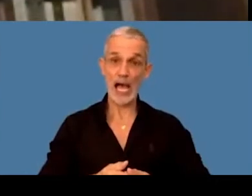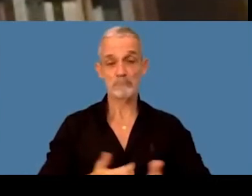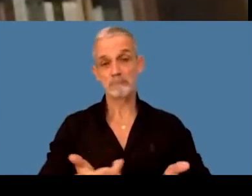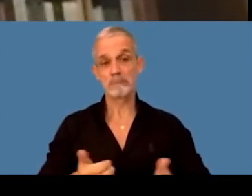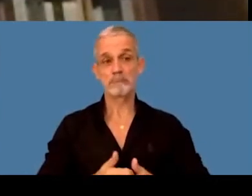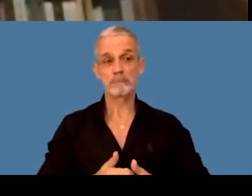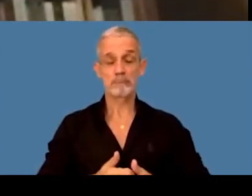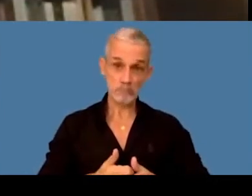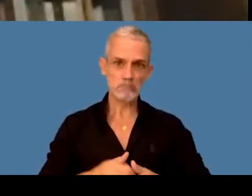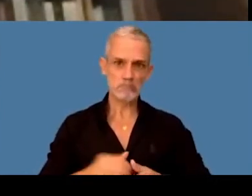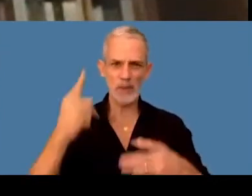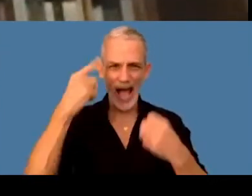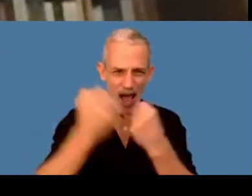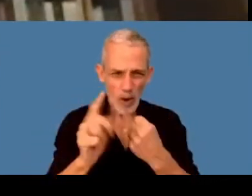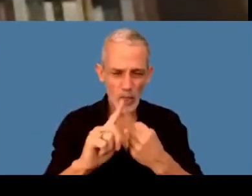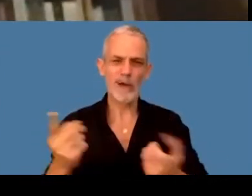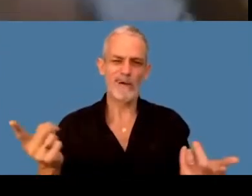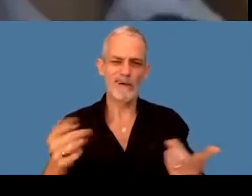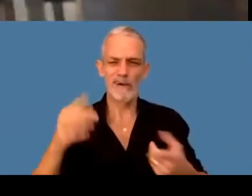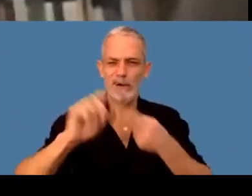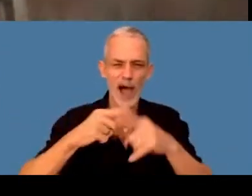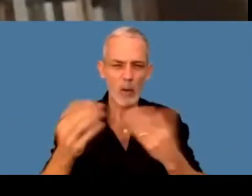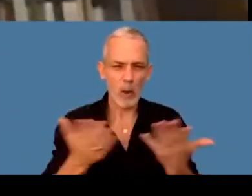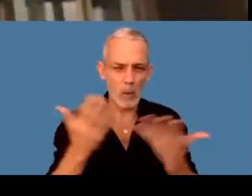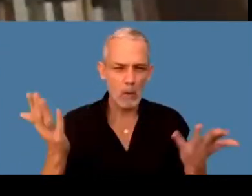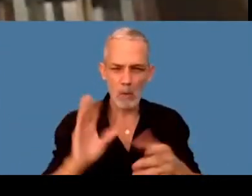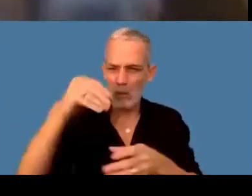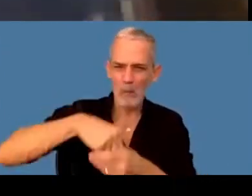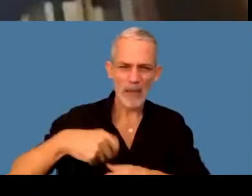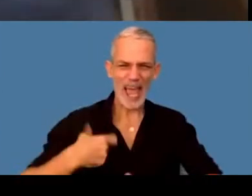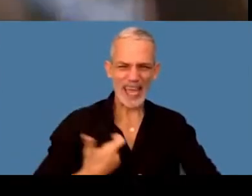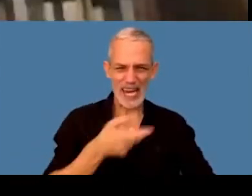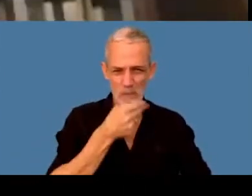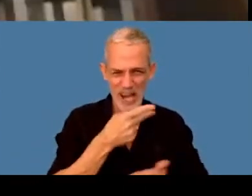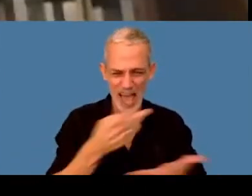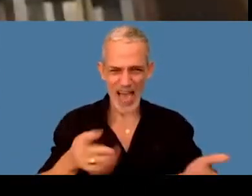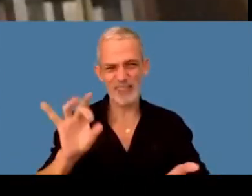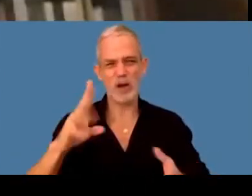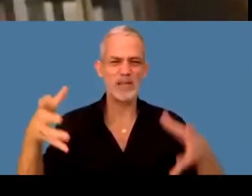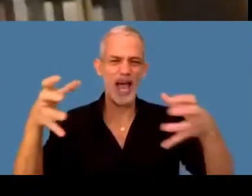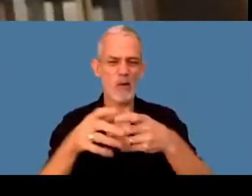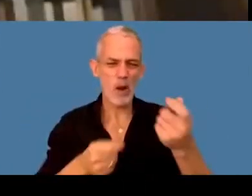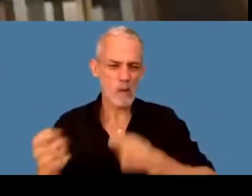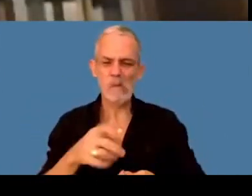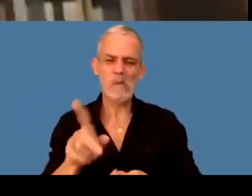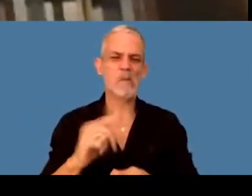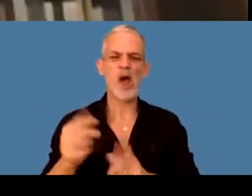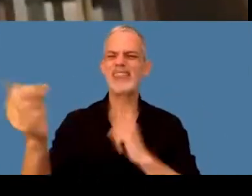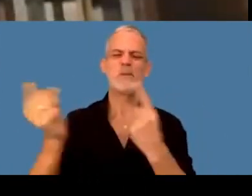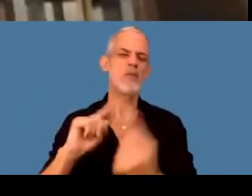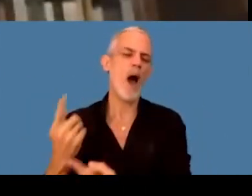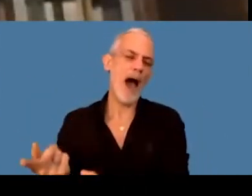Y después terminaba siendo un acuerdo en el cual no había participado el gremio, más que acuerdos colectivos eran acuerdos plurindividuales.